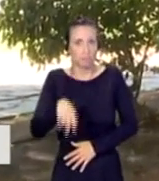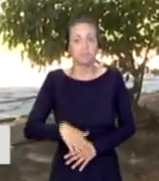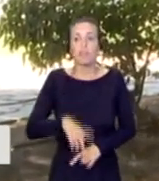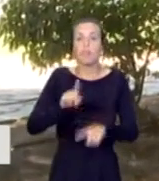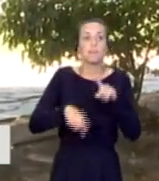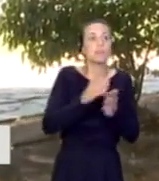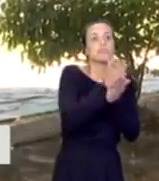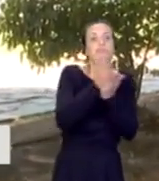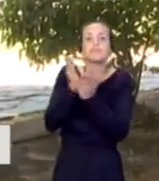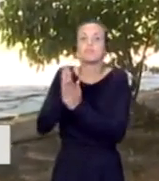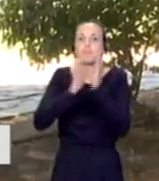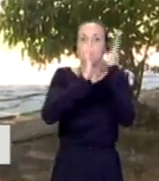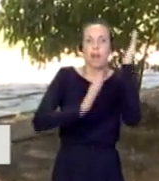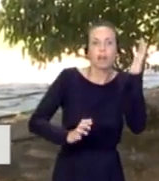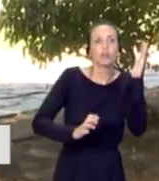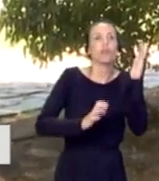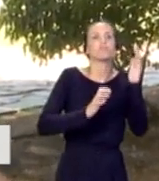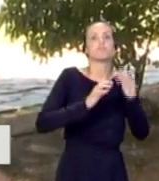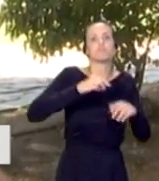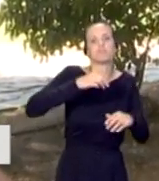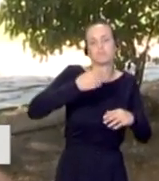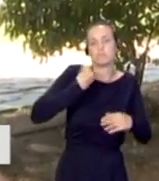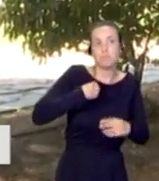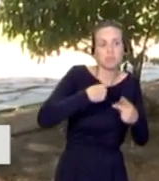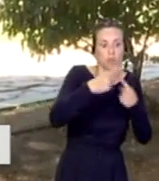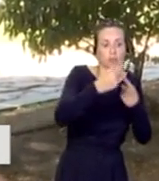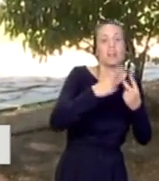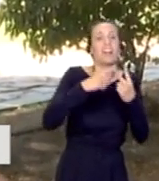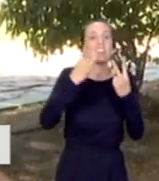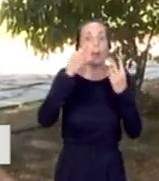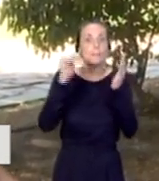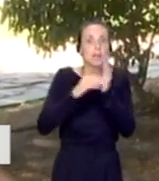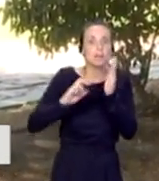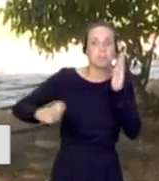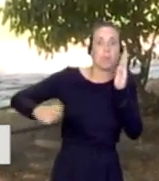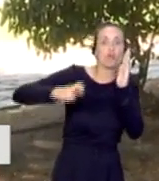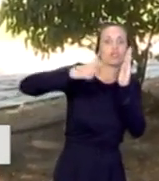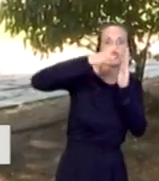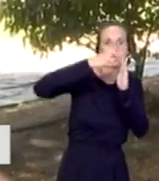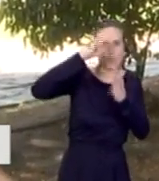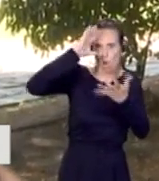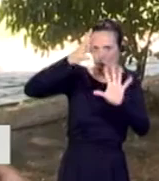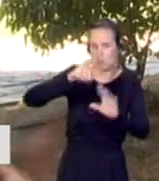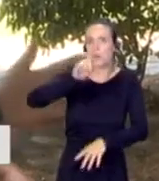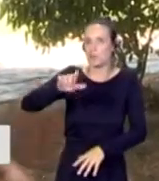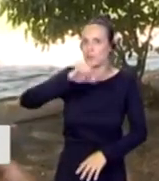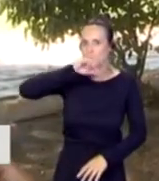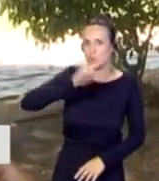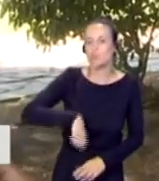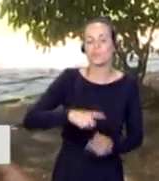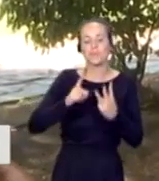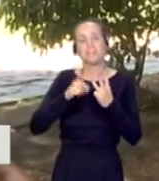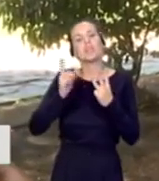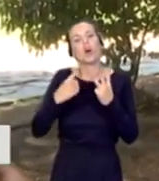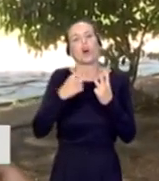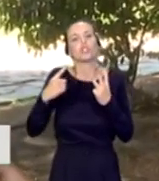maratón, la distancia reina con 3.000 metros positivos, que es una auténtica locura, pero bendita locura que a la gente le encanta. Y después tenemos una distancia de 11 kilómetros